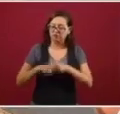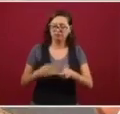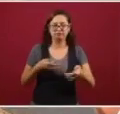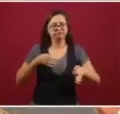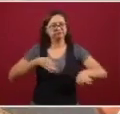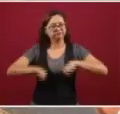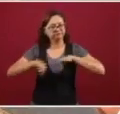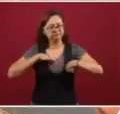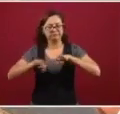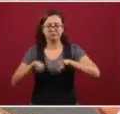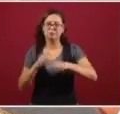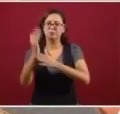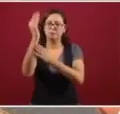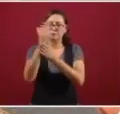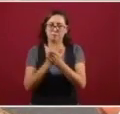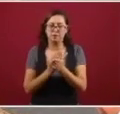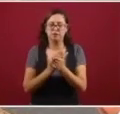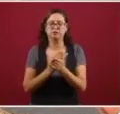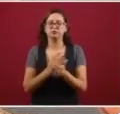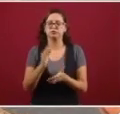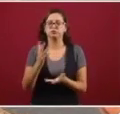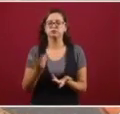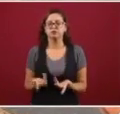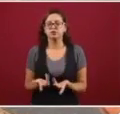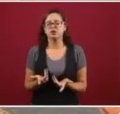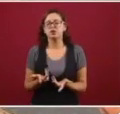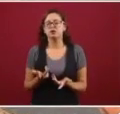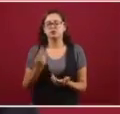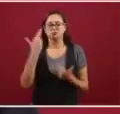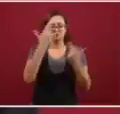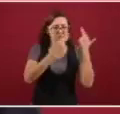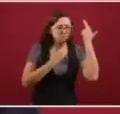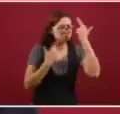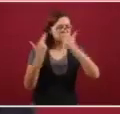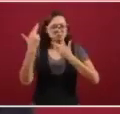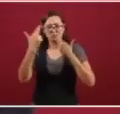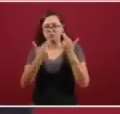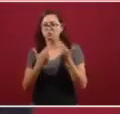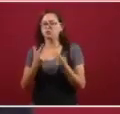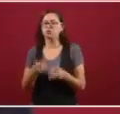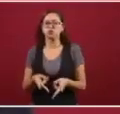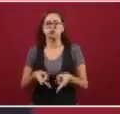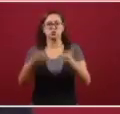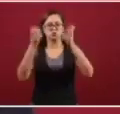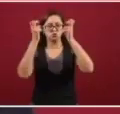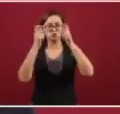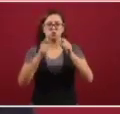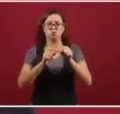estas revisiones en cuanto a los robo de cables,